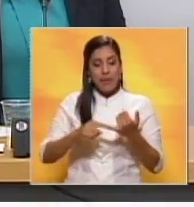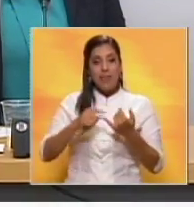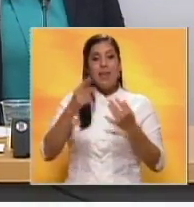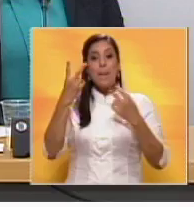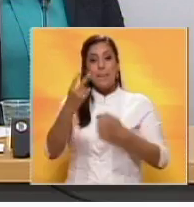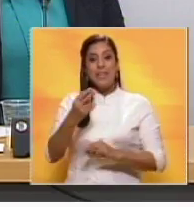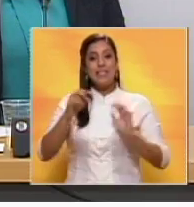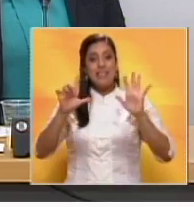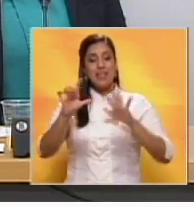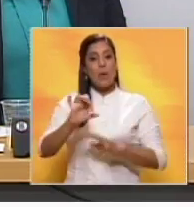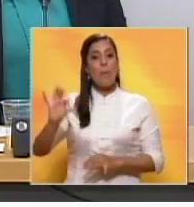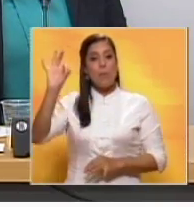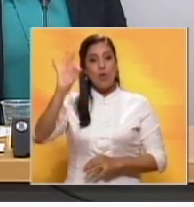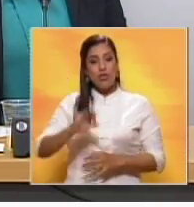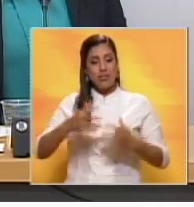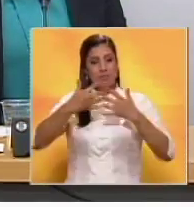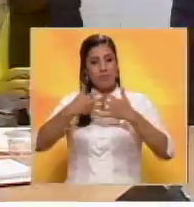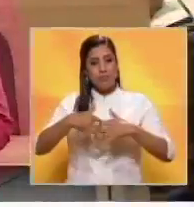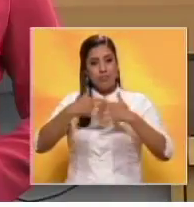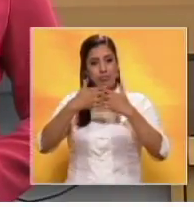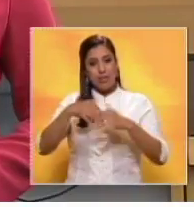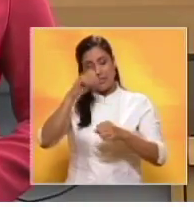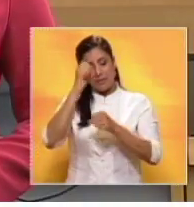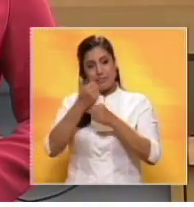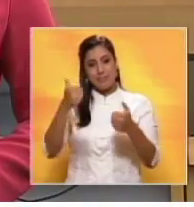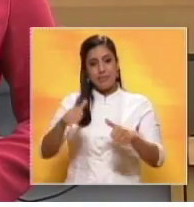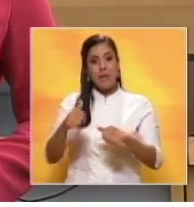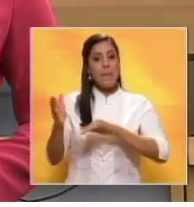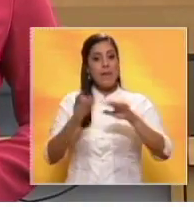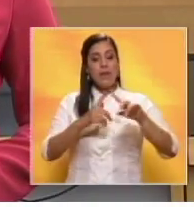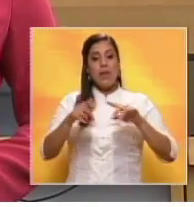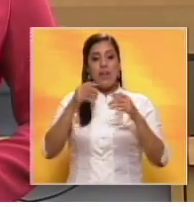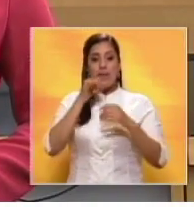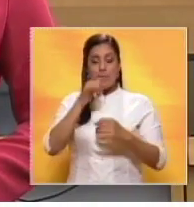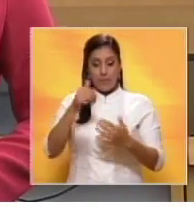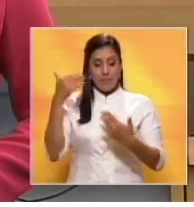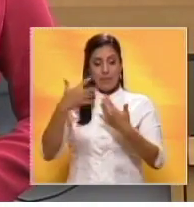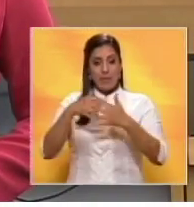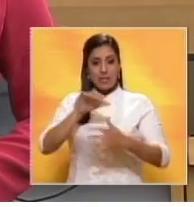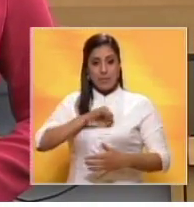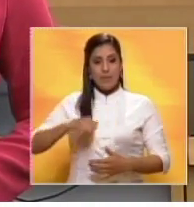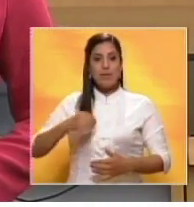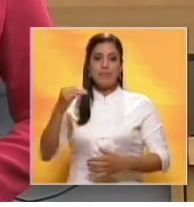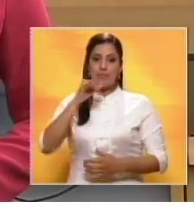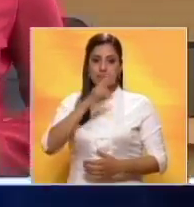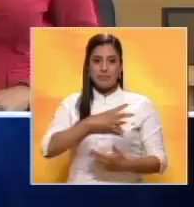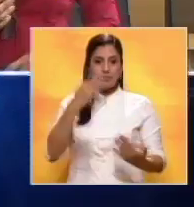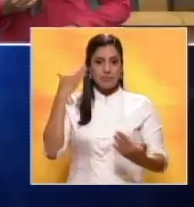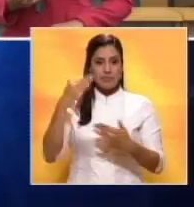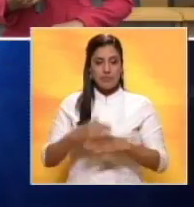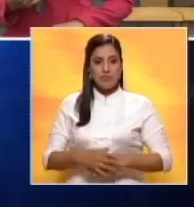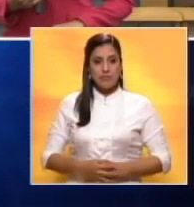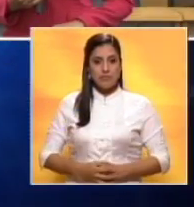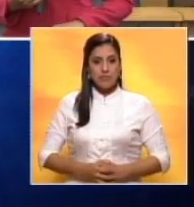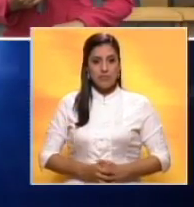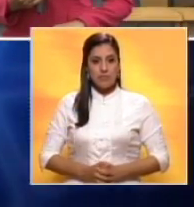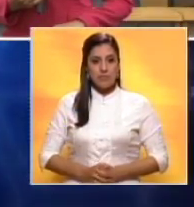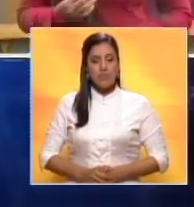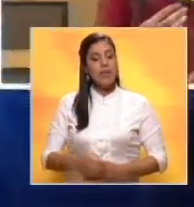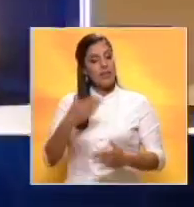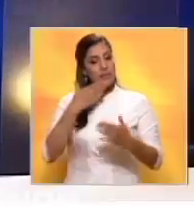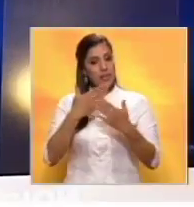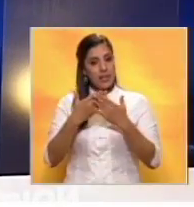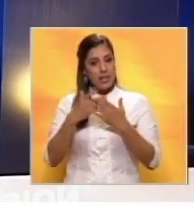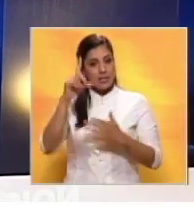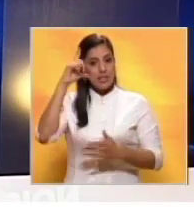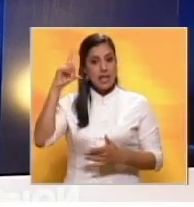y 27% de industrias operativas. Es nuestro informe desde Fedecámara. Sigan ustedes con más de la emisión meridiana de Noticiero Venevisión.